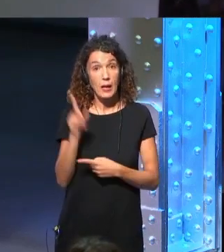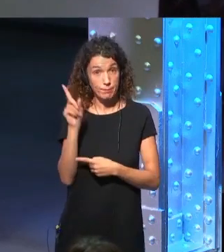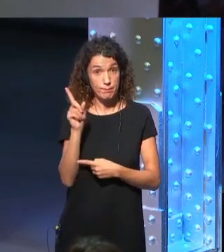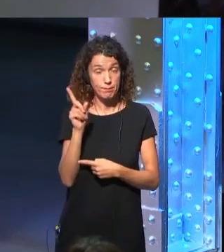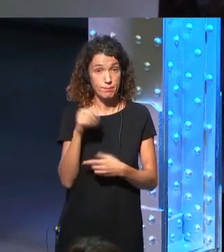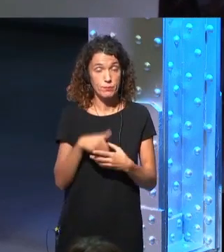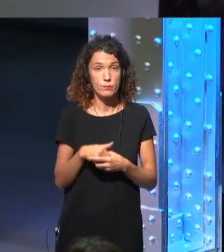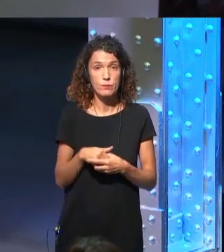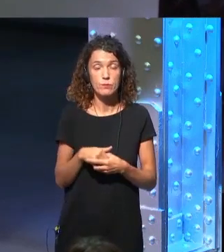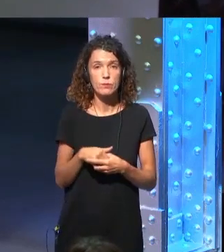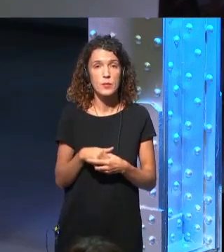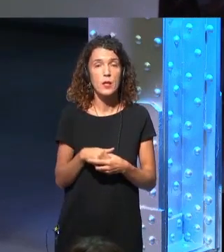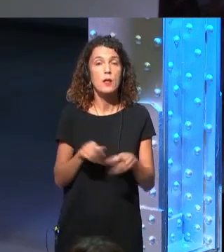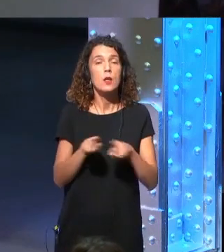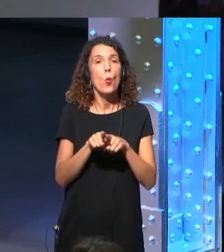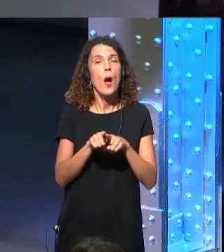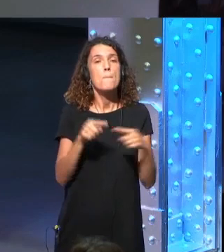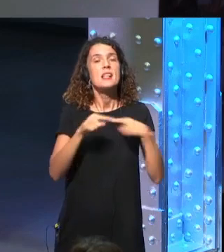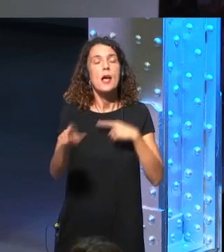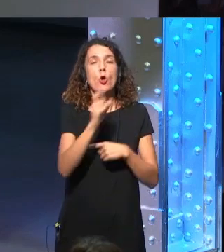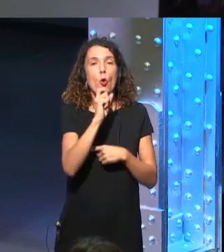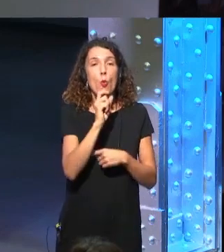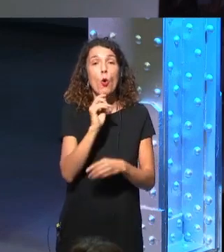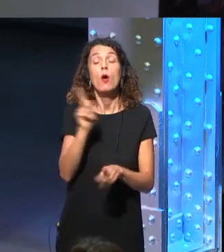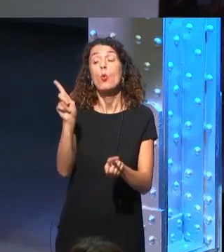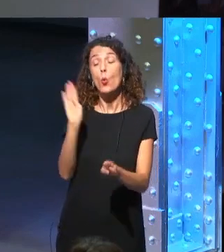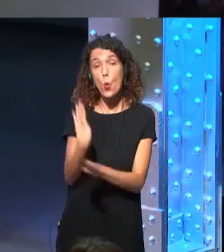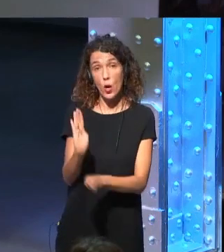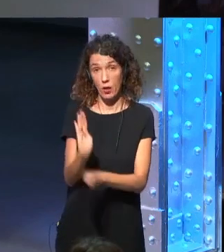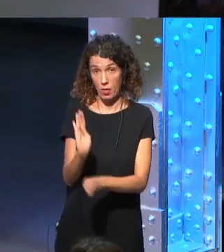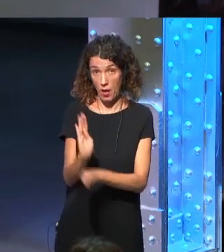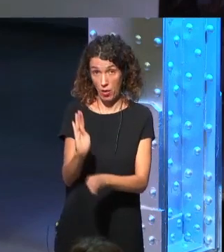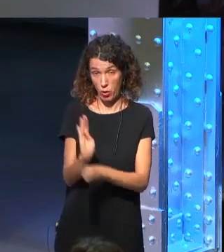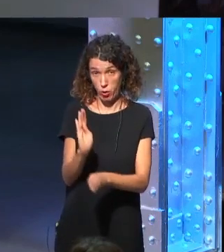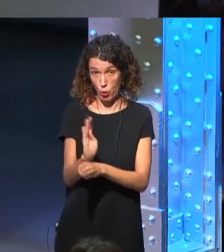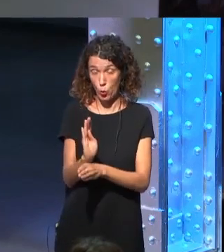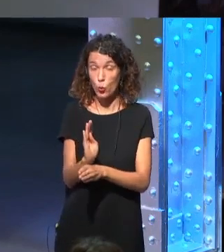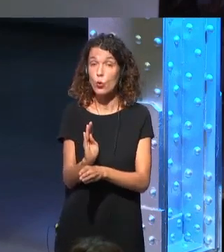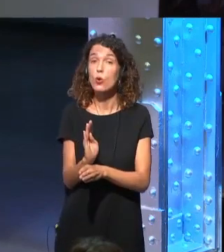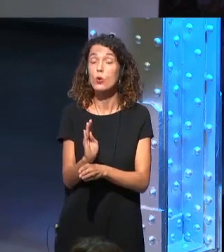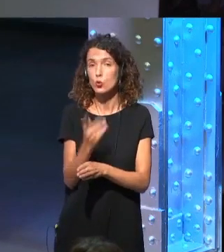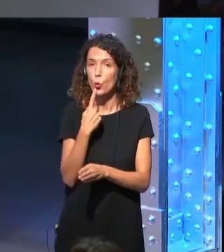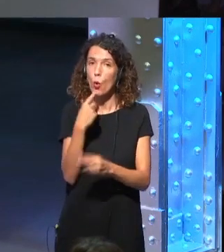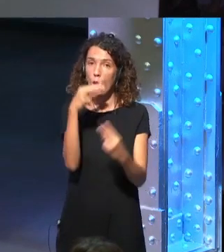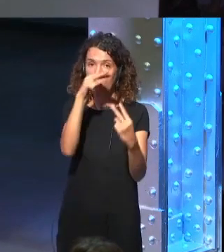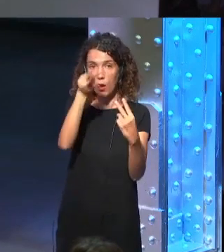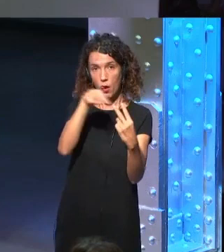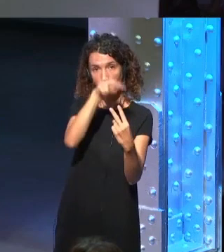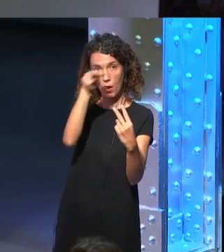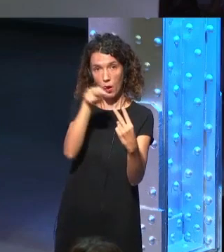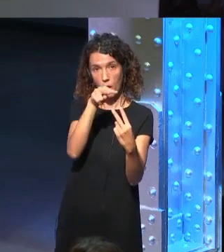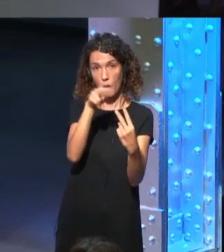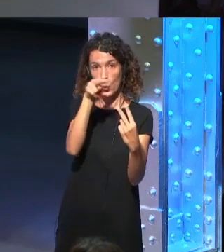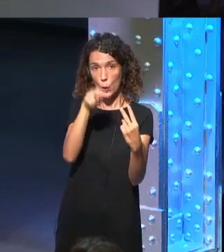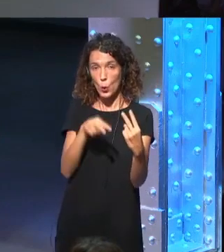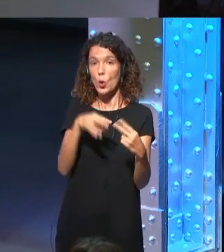Aquí el mensaje es: ten cuidado de no mirar demasiado detenidamente a